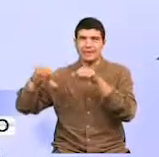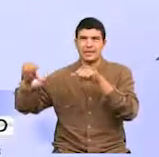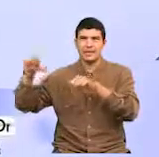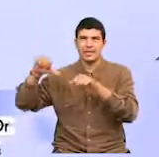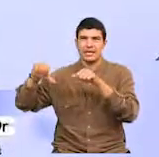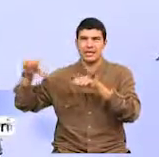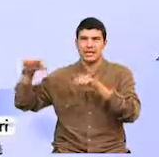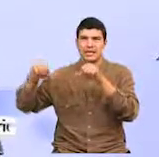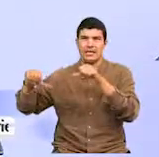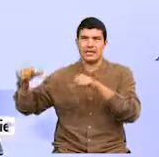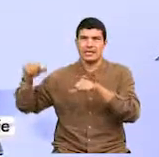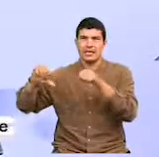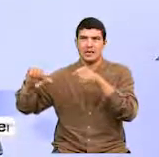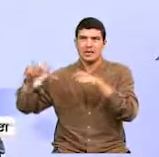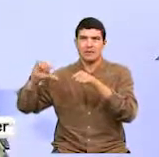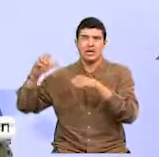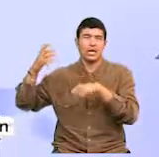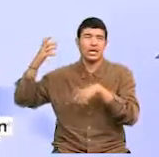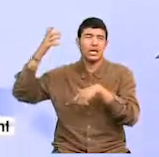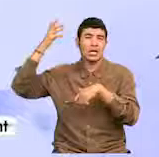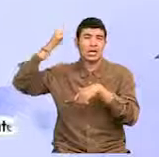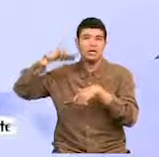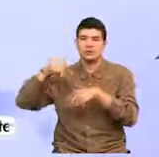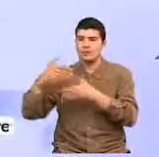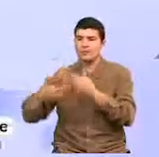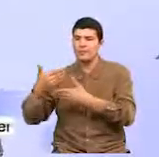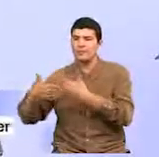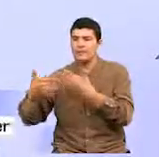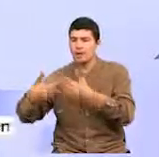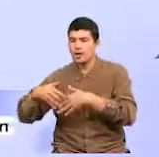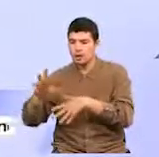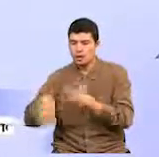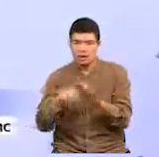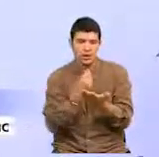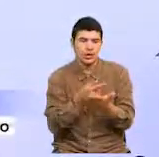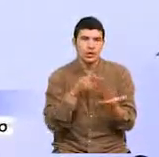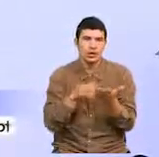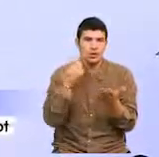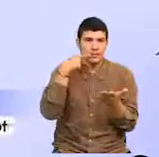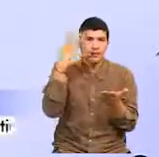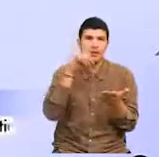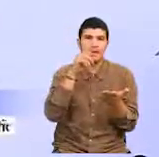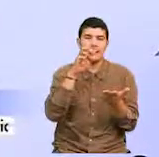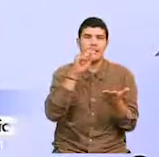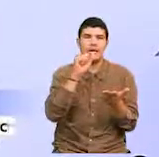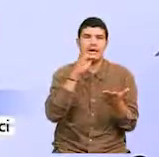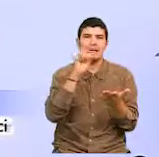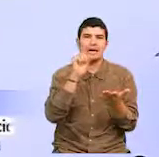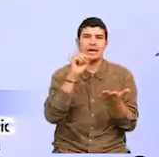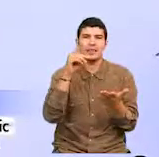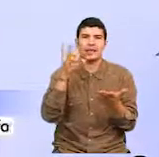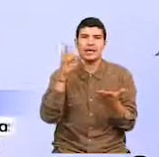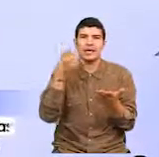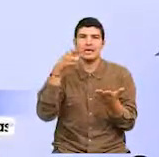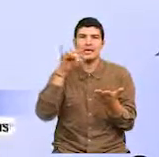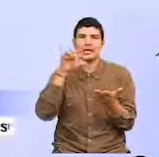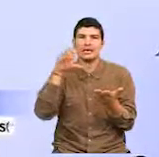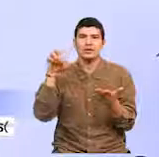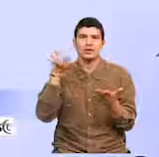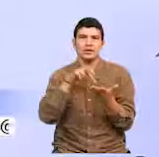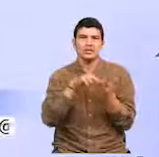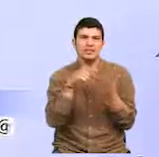muy rudimentaria lo procesan y sacan el famoso pategrillo. Ese pategrillo hace